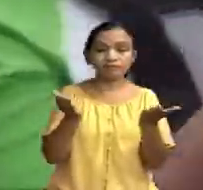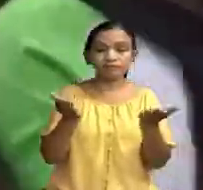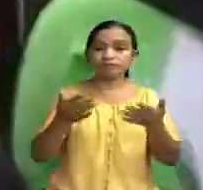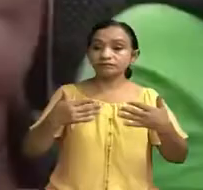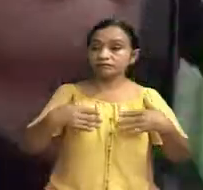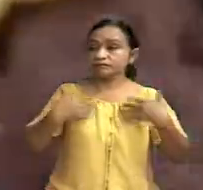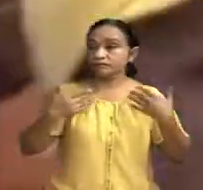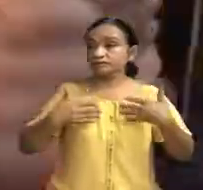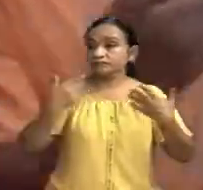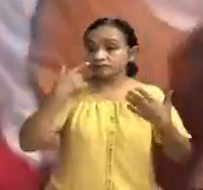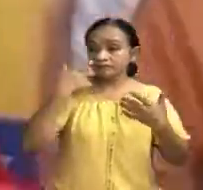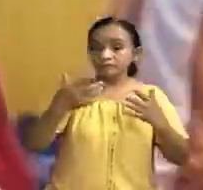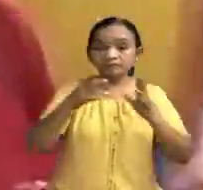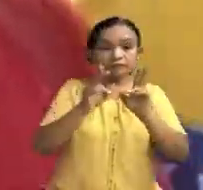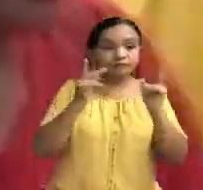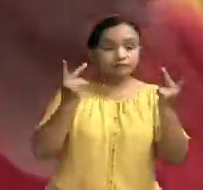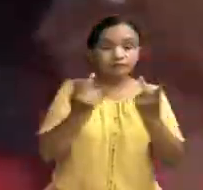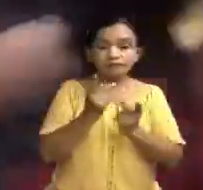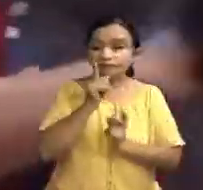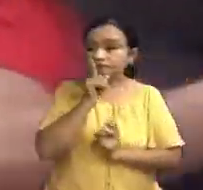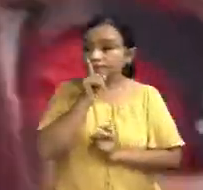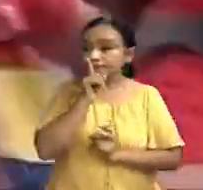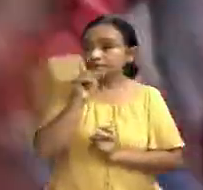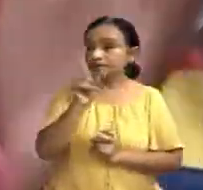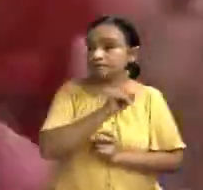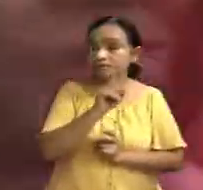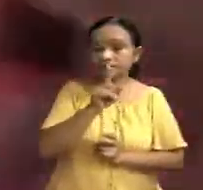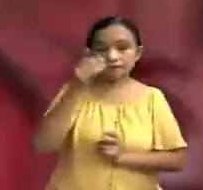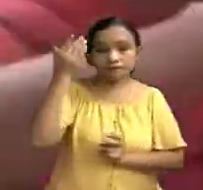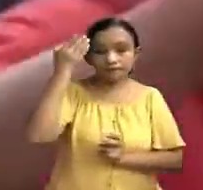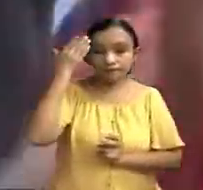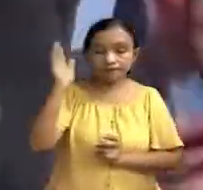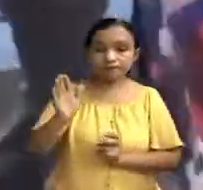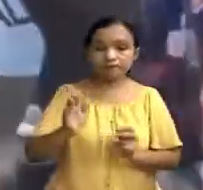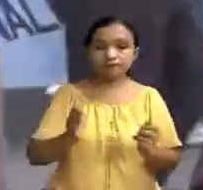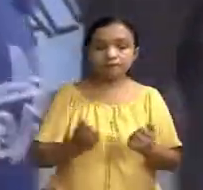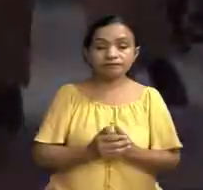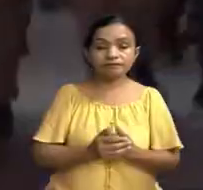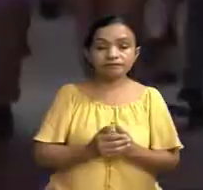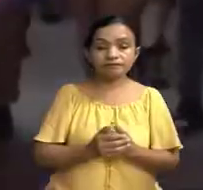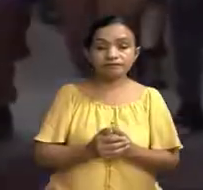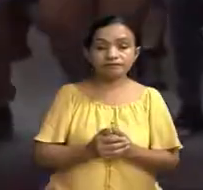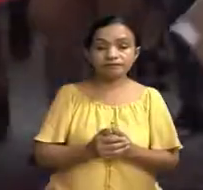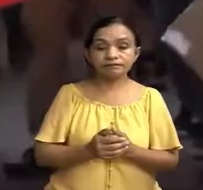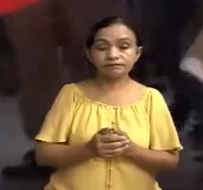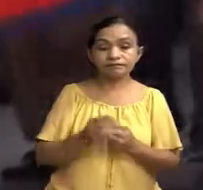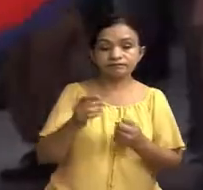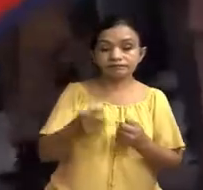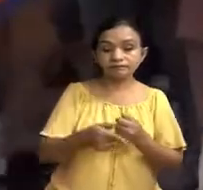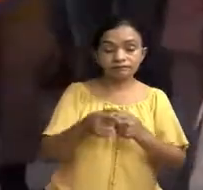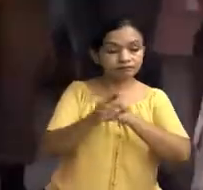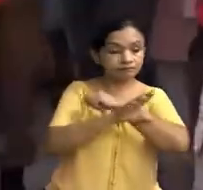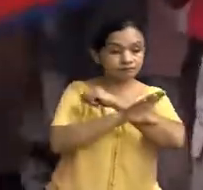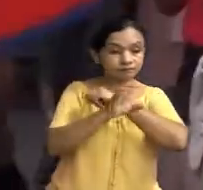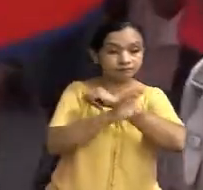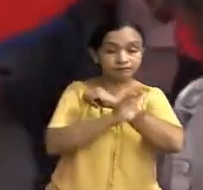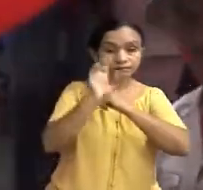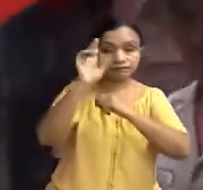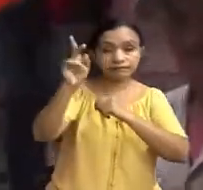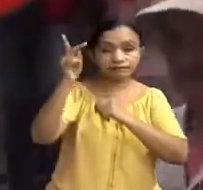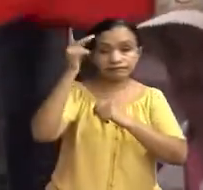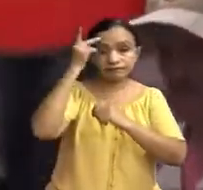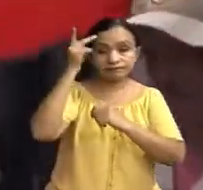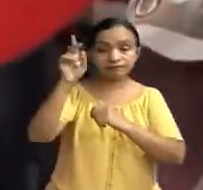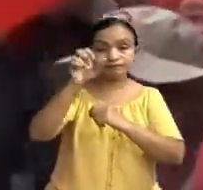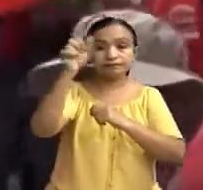alentador, porque los pueblos no están callados, porque sabemos que el el saqueo históricamente de las